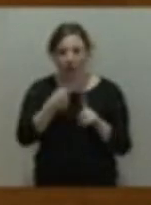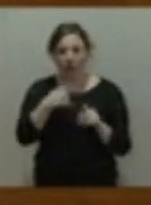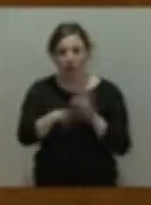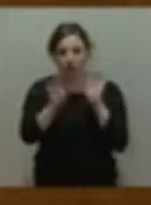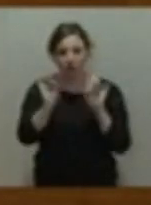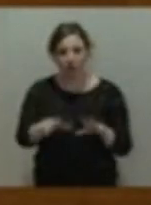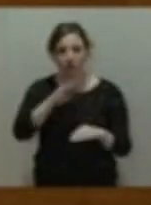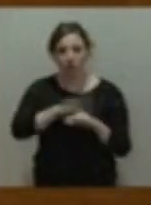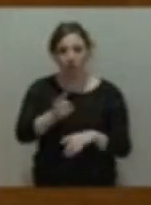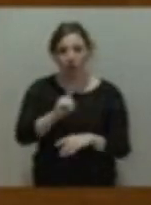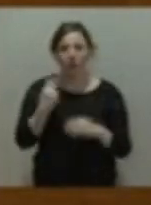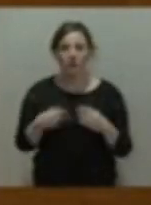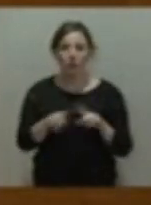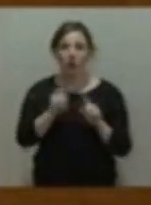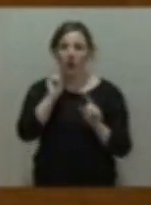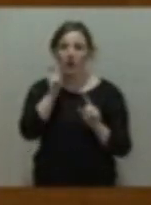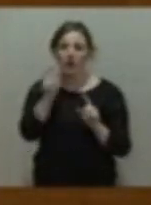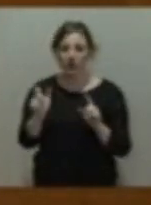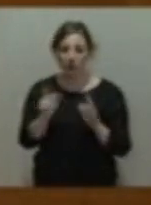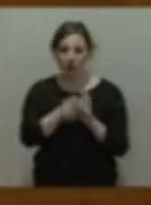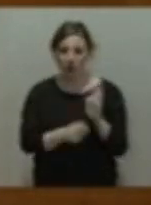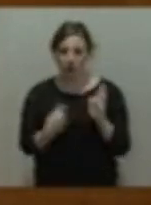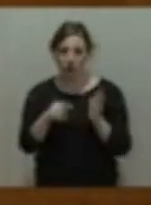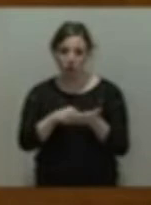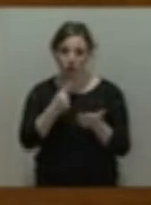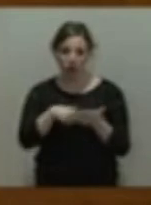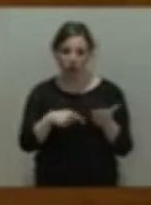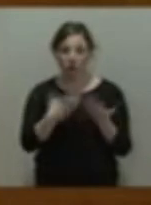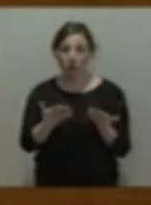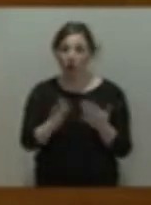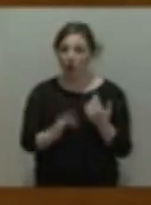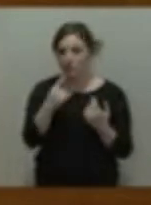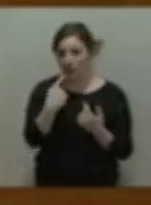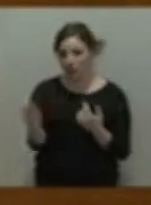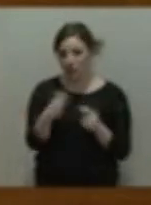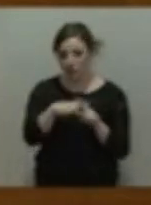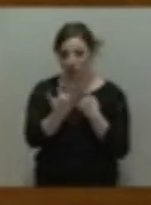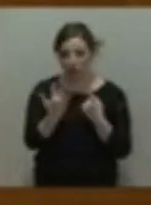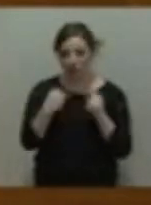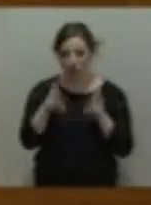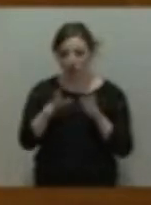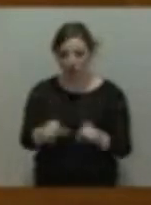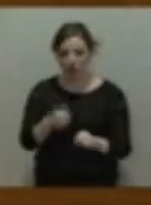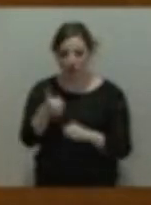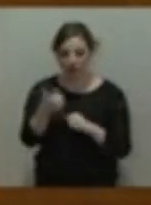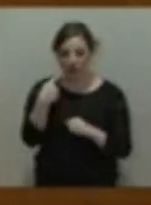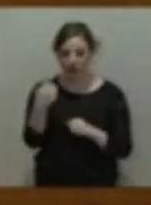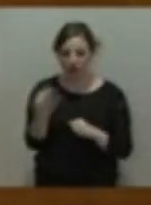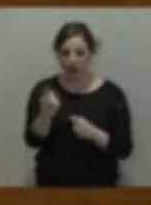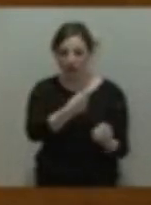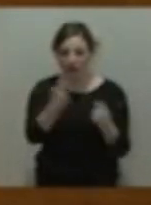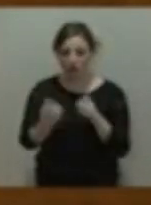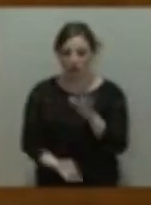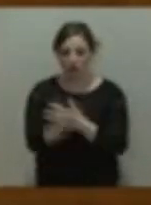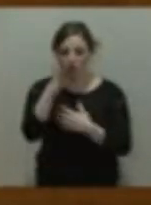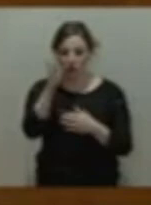incumple flagrantemente los términos del contrato de arrendamiento. Pero es que hay más que decir de la situación del Hotel Reconquista, mucho más. Las necesidades que produce el contar